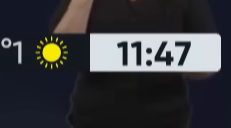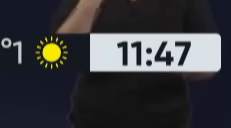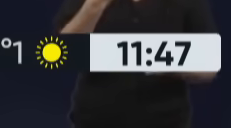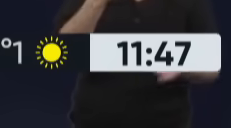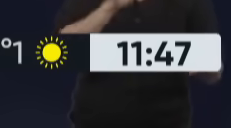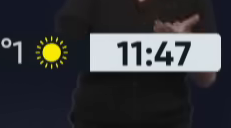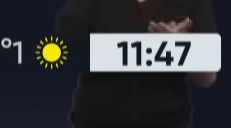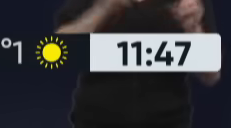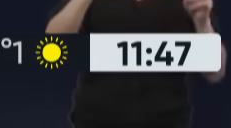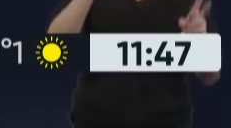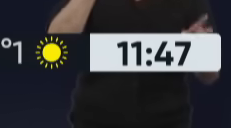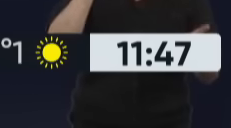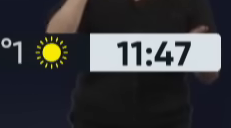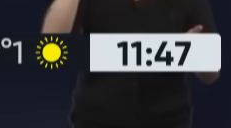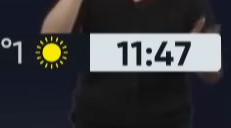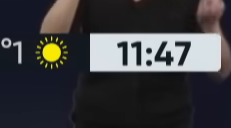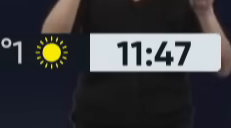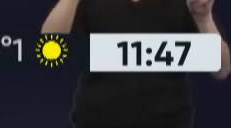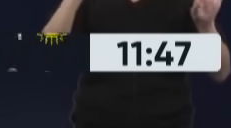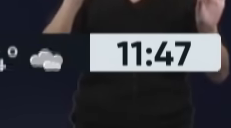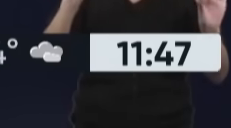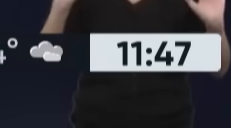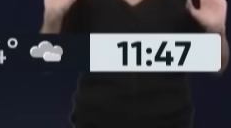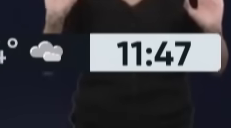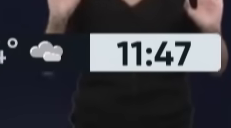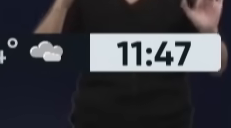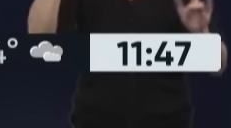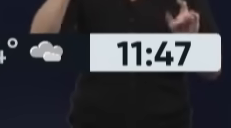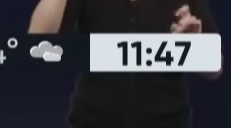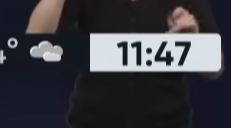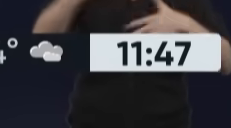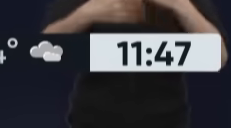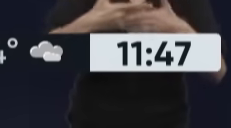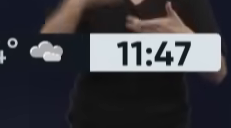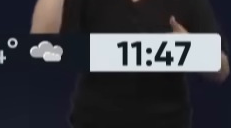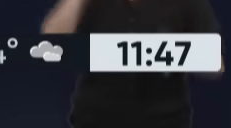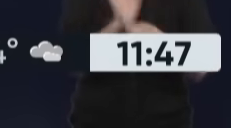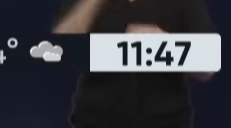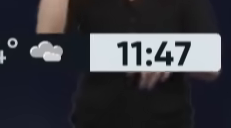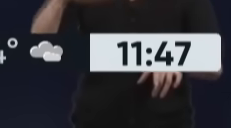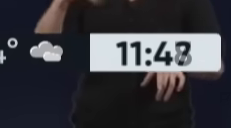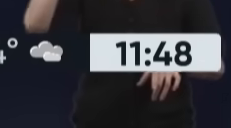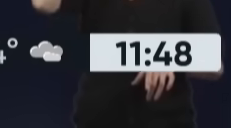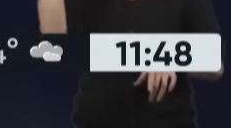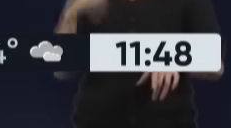CIDE. Existe un plan de inteligencia nacional que se presenta una vez por año.